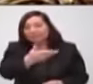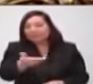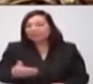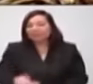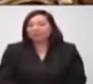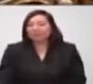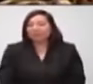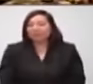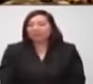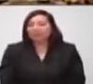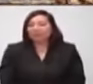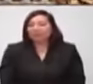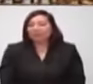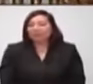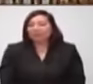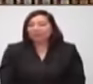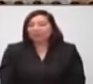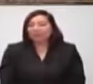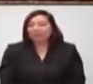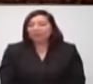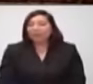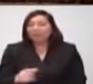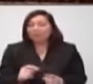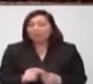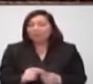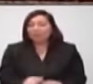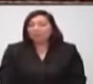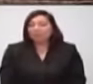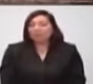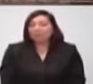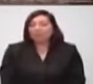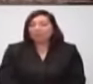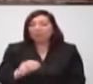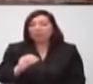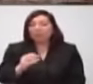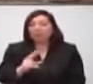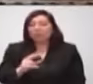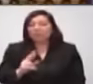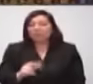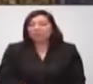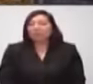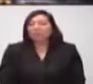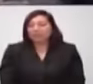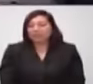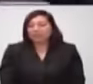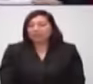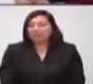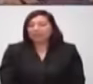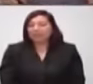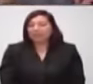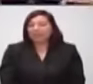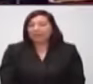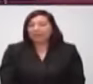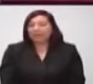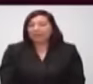presidente, y si usted me lo permite, ¿podría darle la palabra al señor Óscar Lozán? Bien, antes,